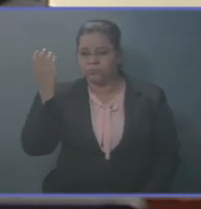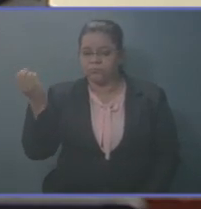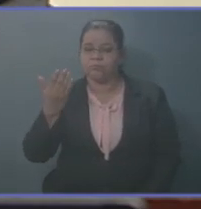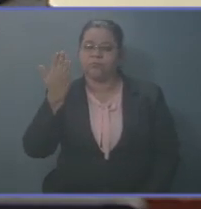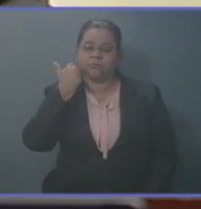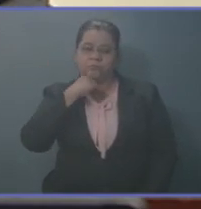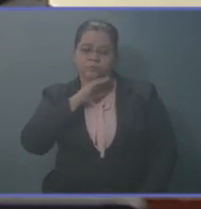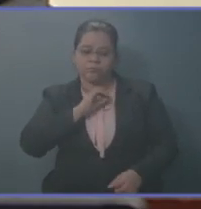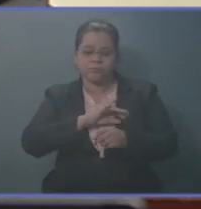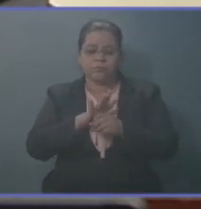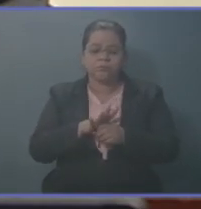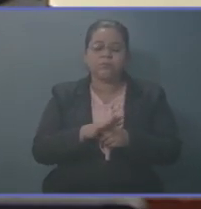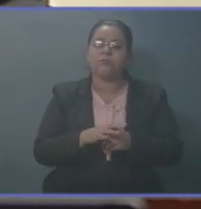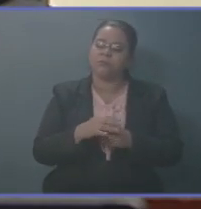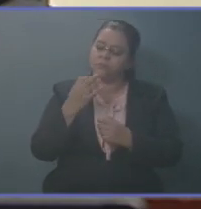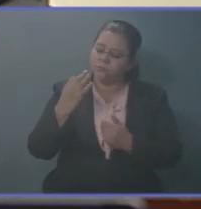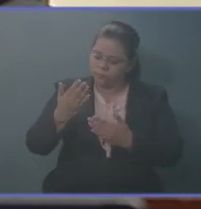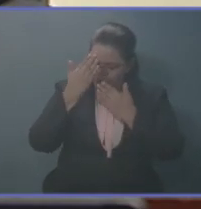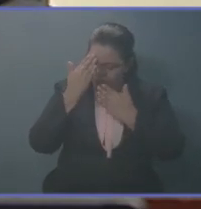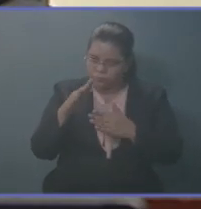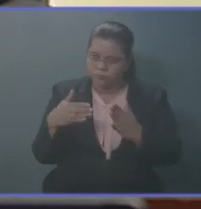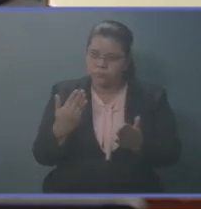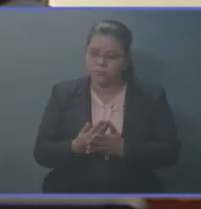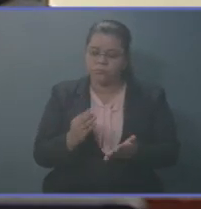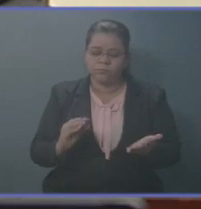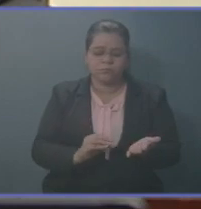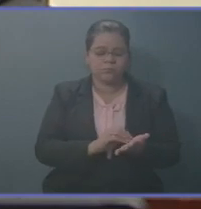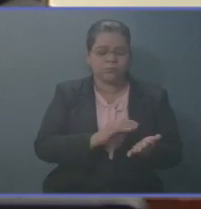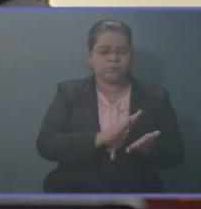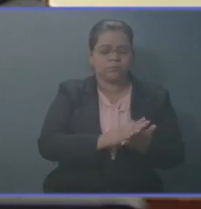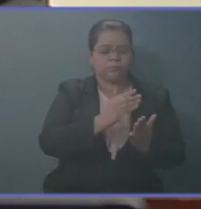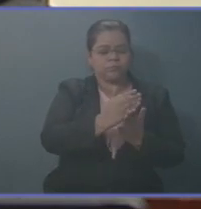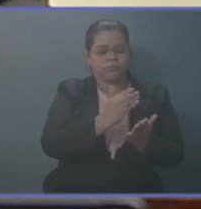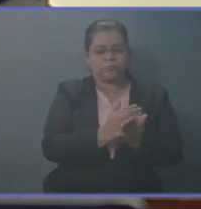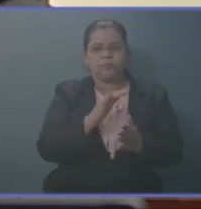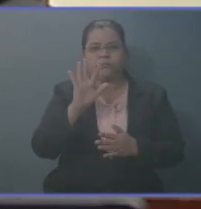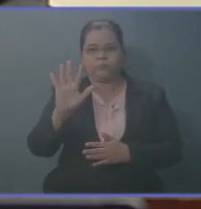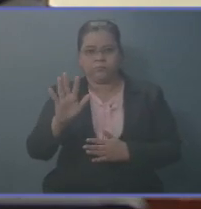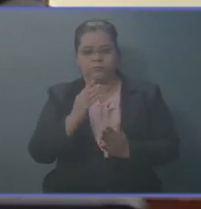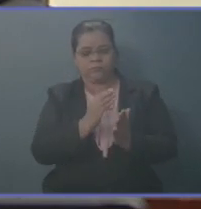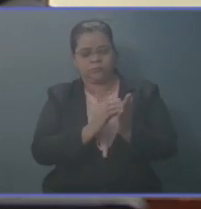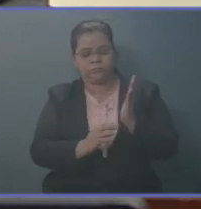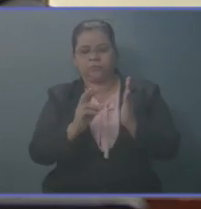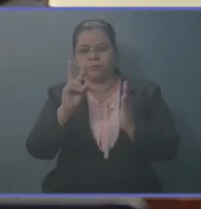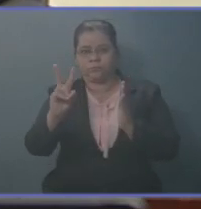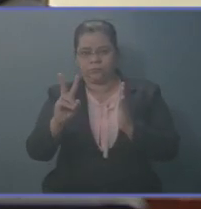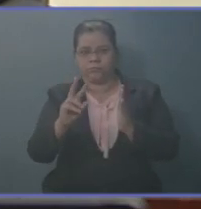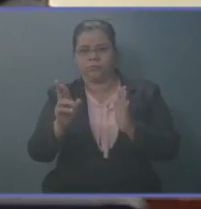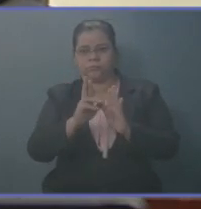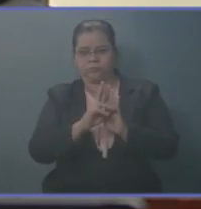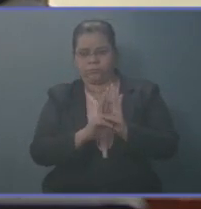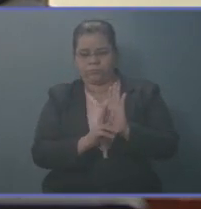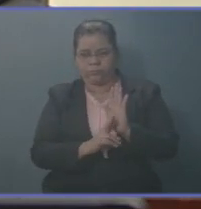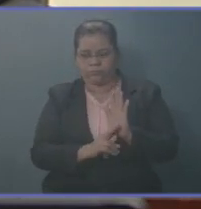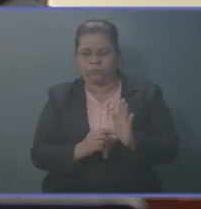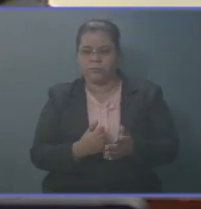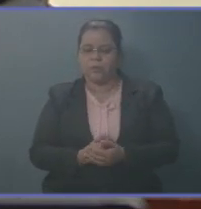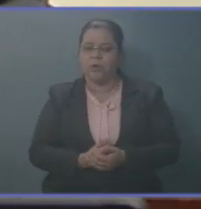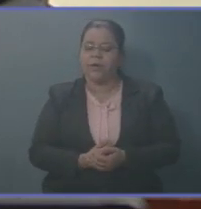COVID-19, debiendo cumplir con los parámetros establecidos en el Romanos 5, número 2 de referida